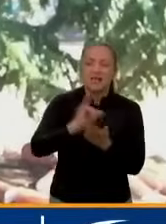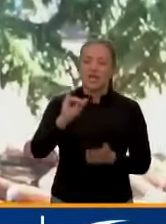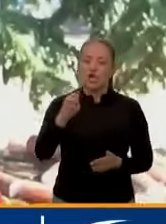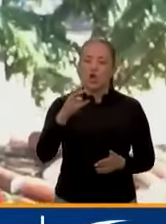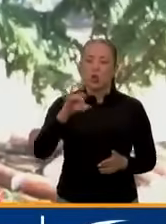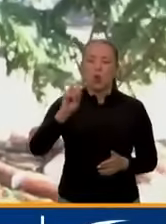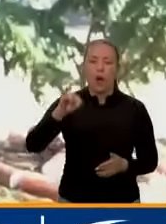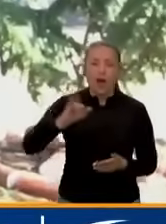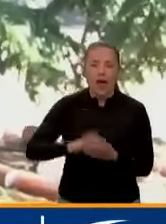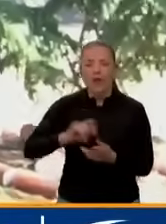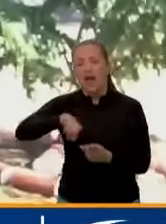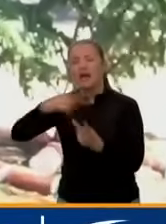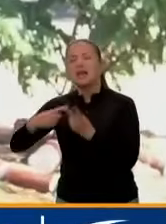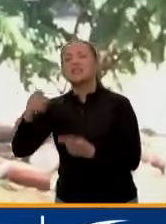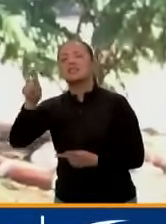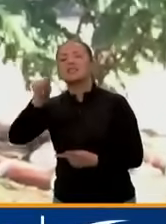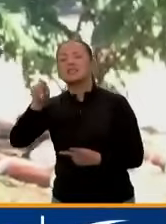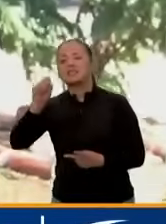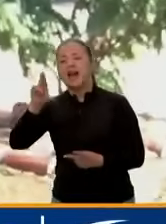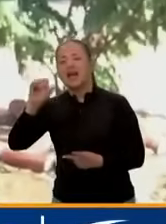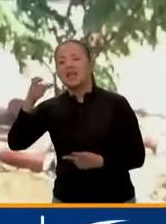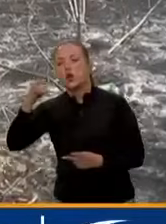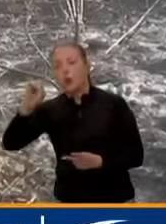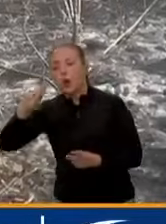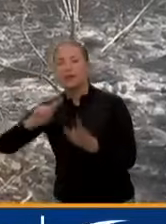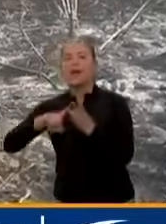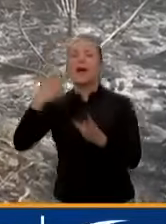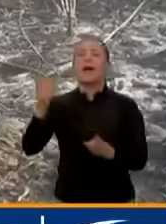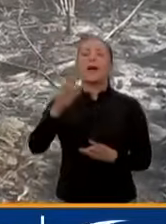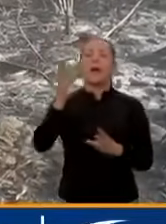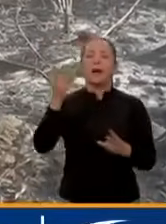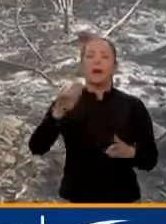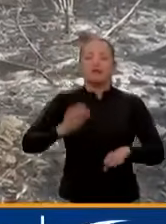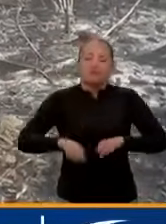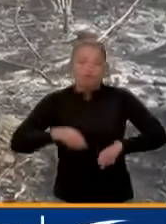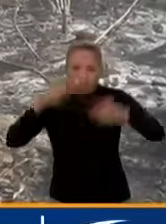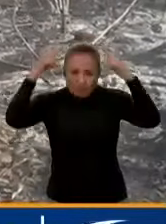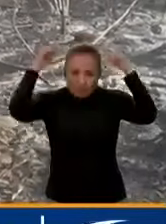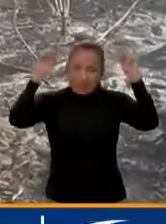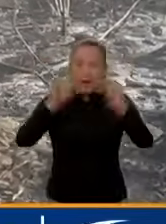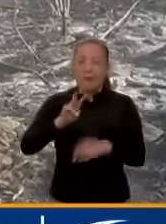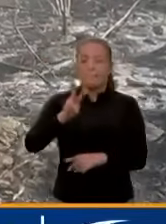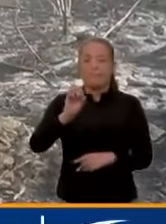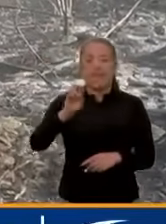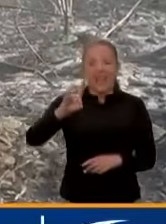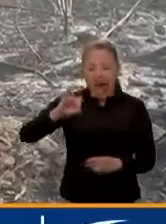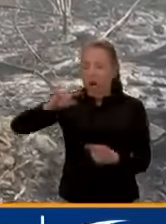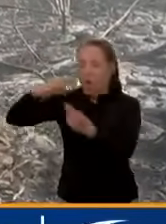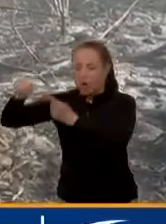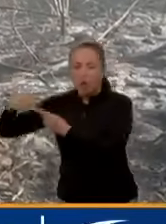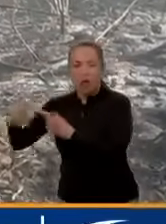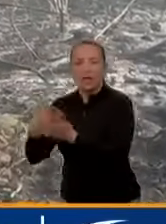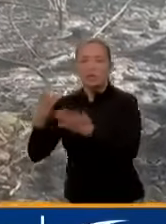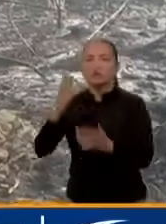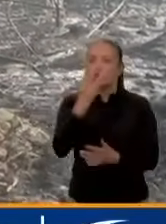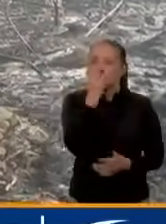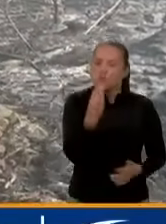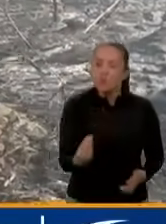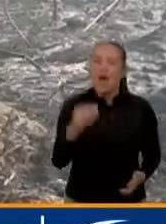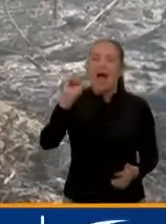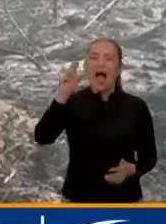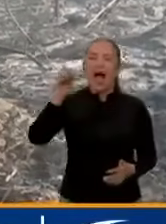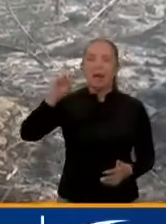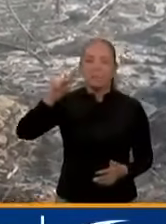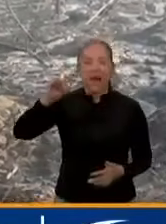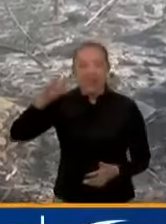llamamos los faros, las arihuellas, tenemos lo que son venados, armadillos. Hace apenas unos segundos esto era una selva verde, pero ahora es un montón de